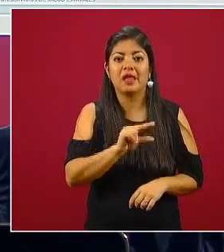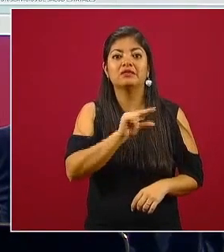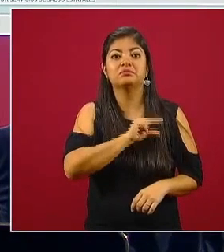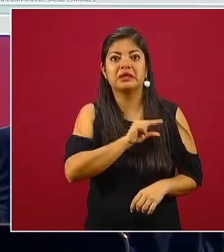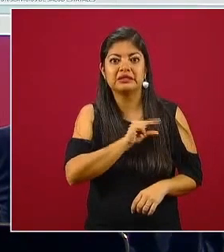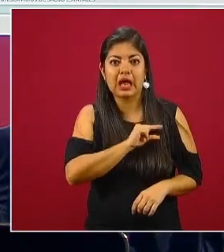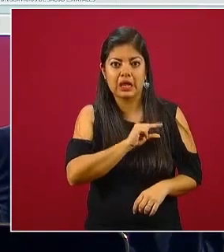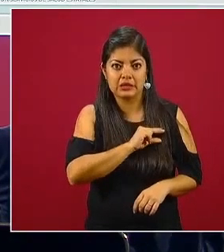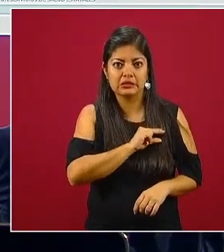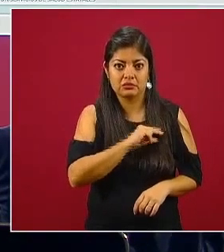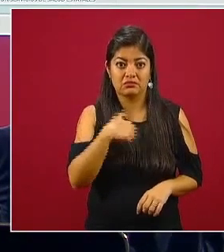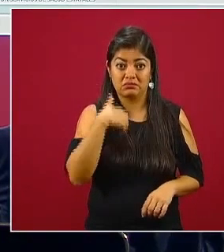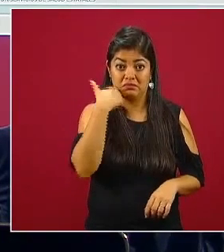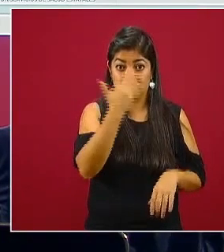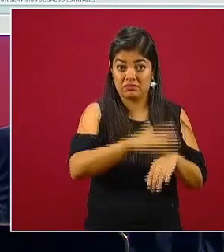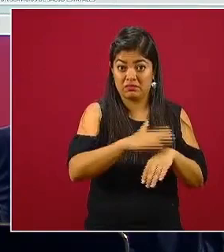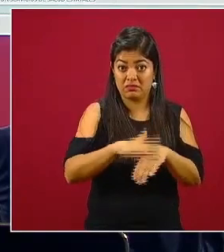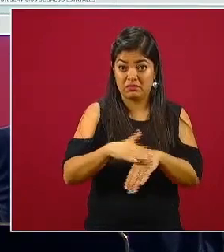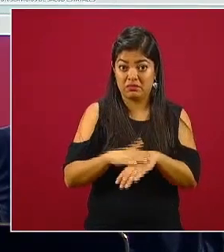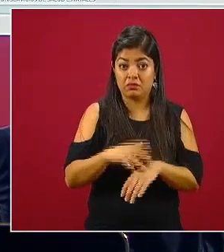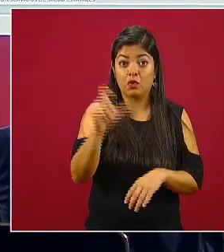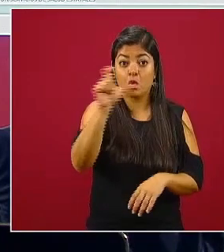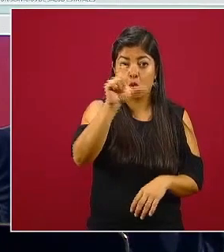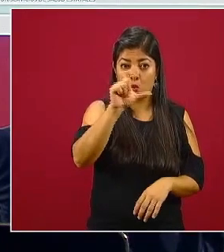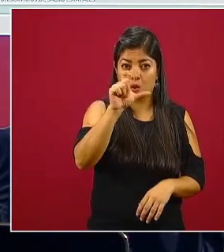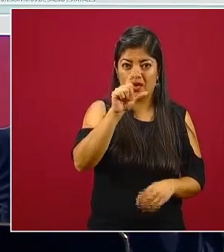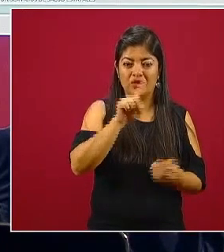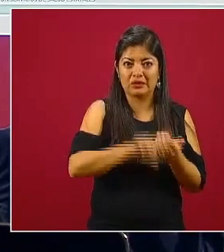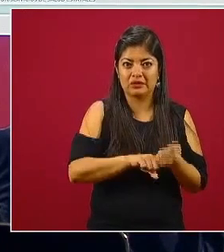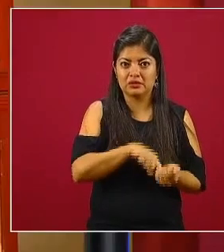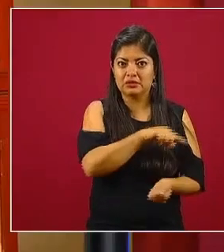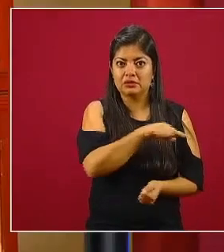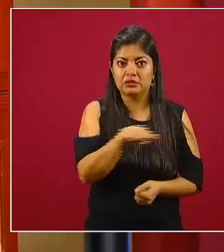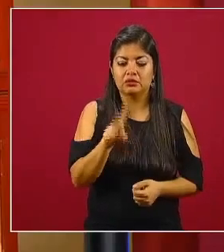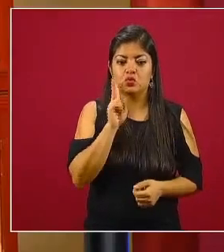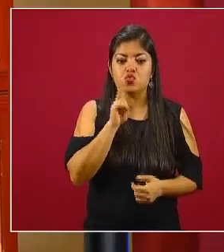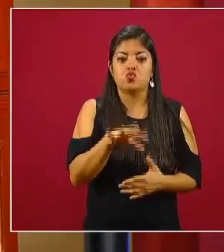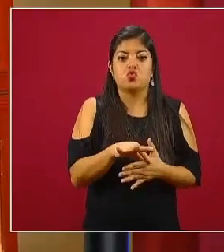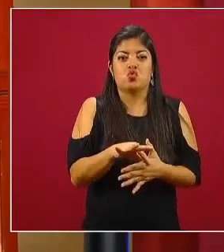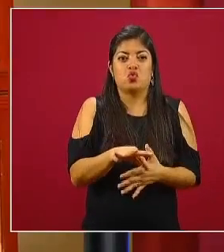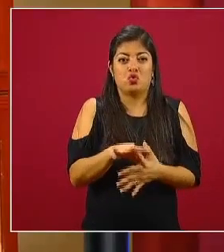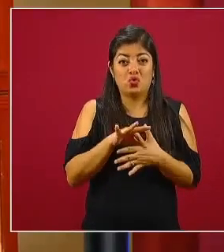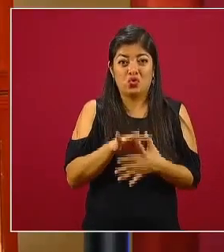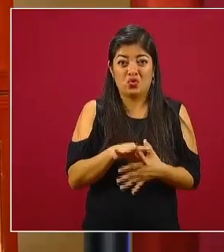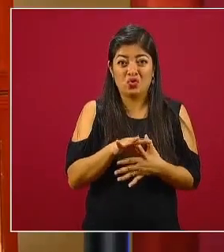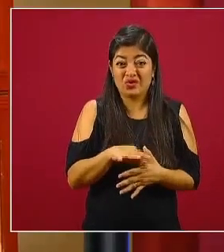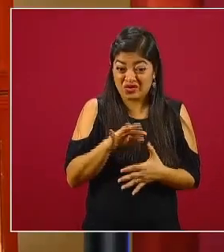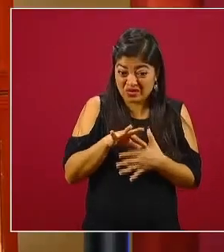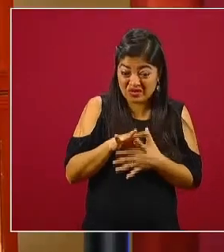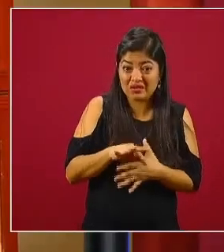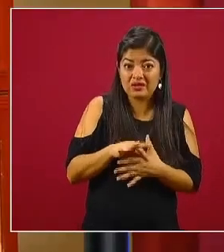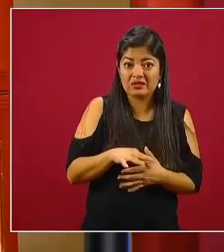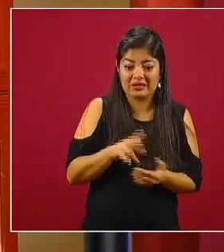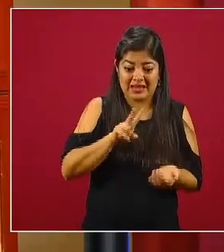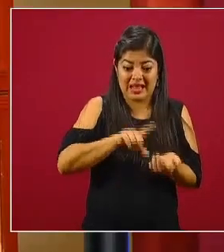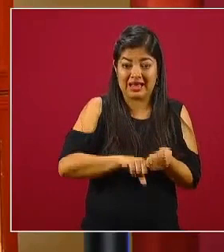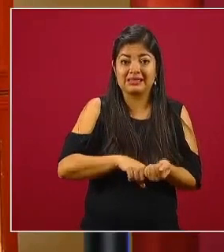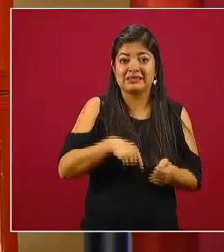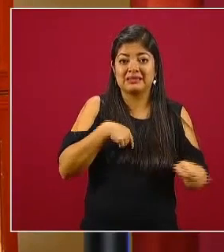generales y enfermeras. Cuando ellas y ellos viven la realidad, la viven intensamente en el contexto de su